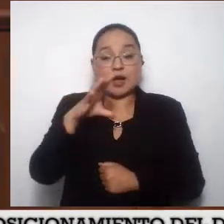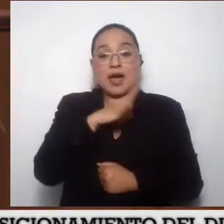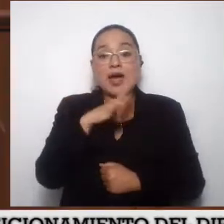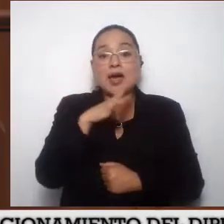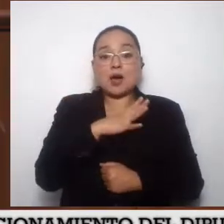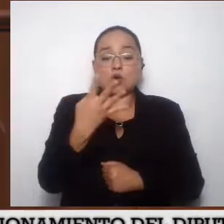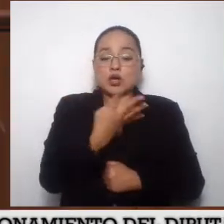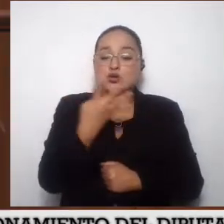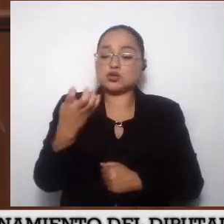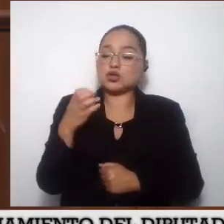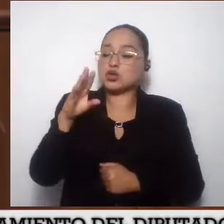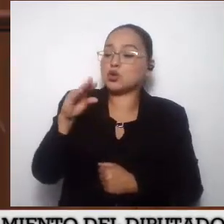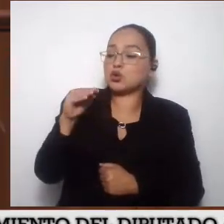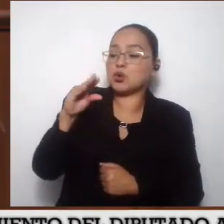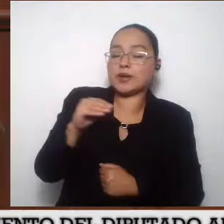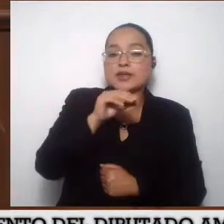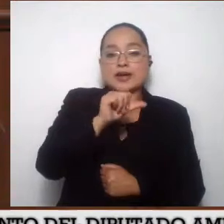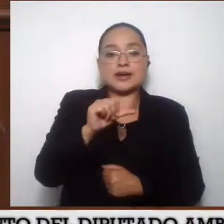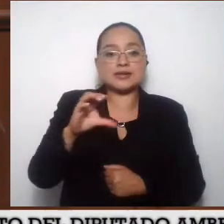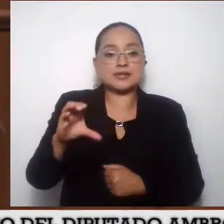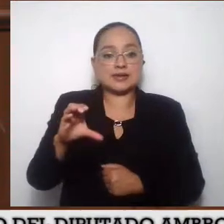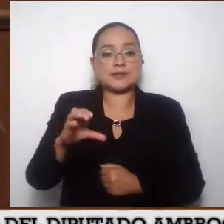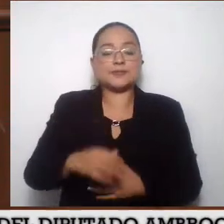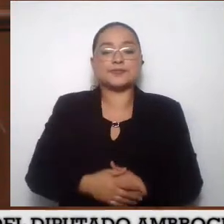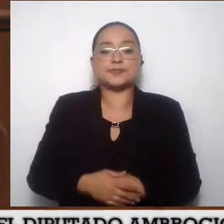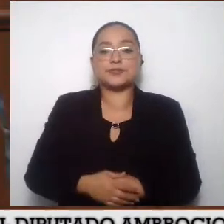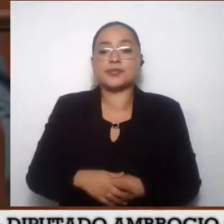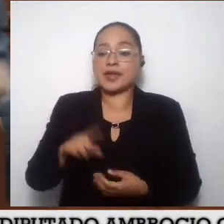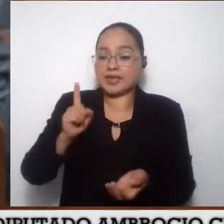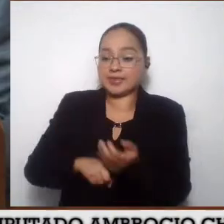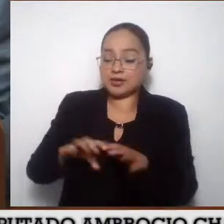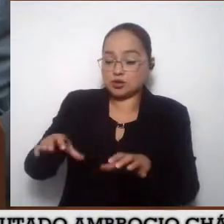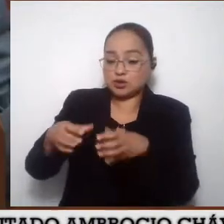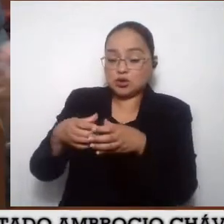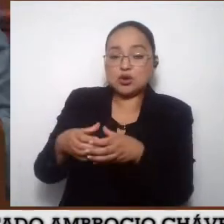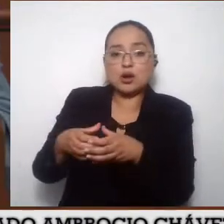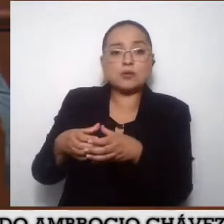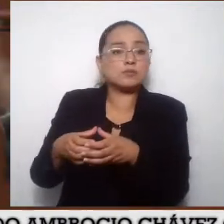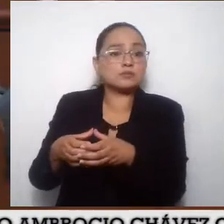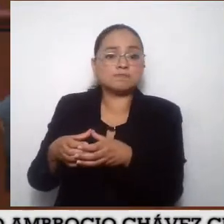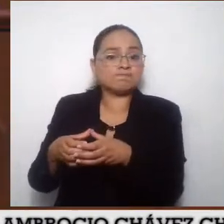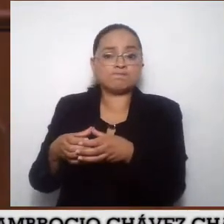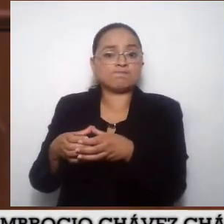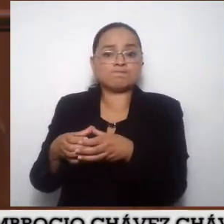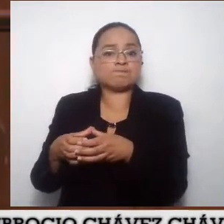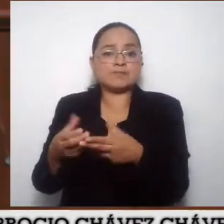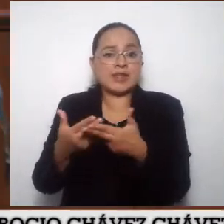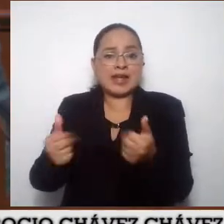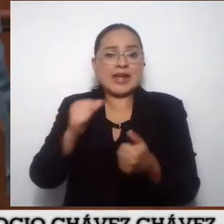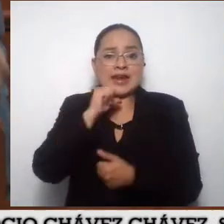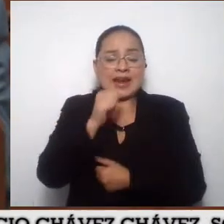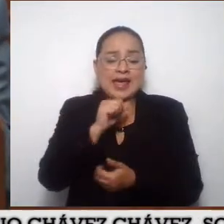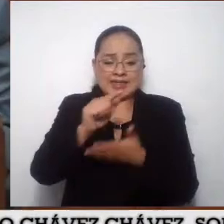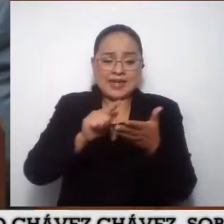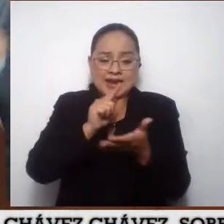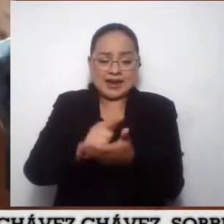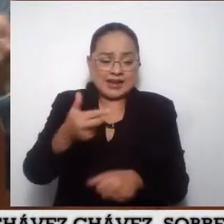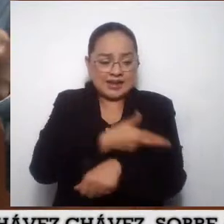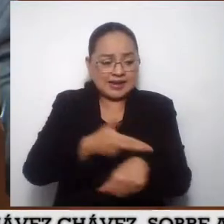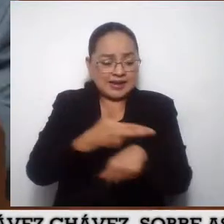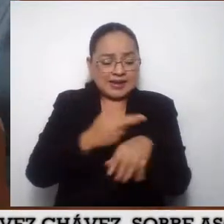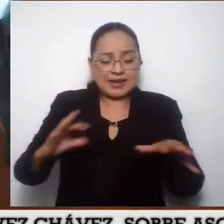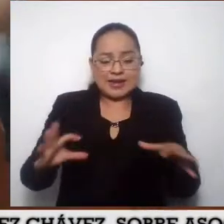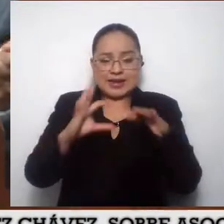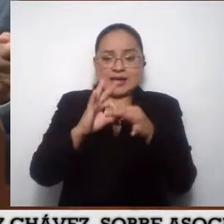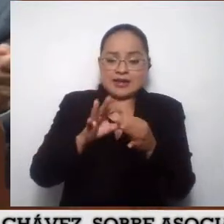490 asociaciones civiles, de las cuales no existe una ley que las regule, que las apoye, que las